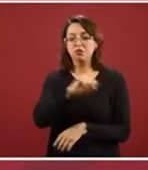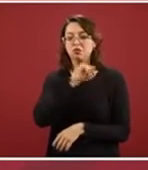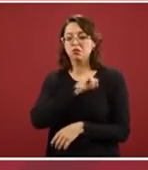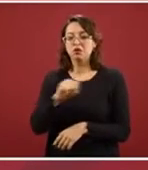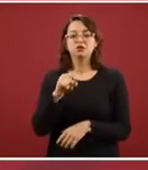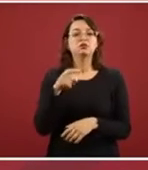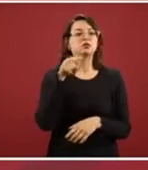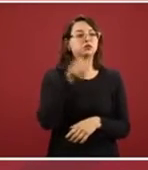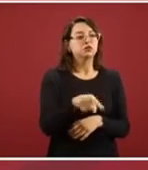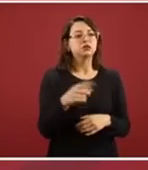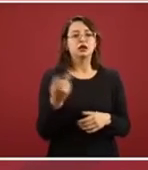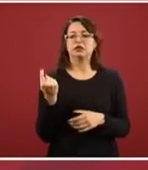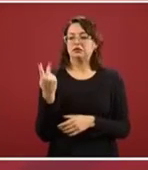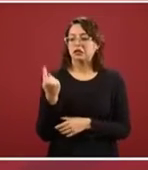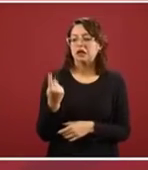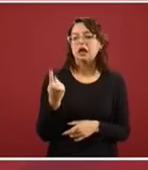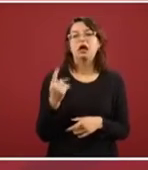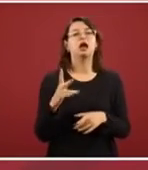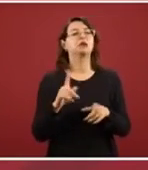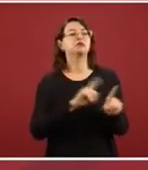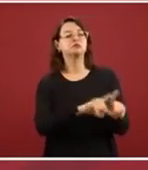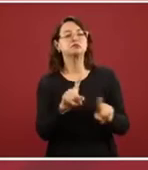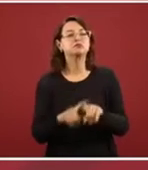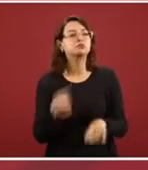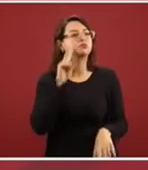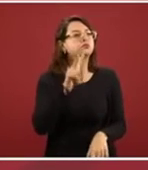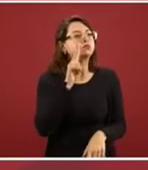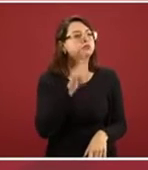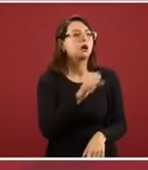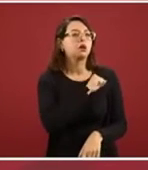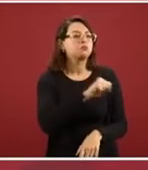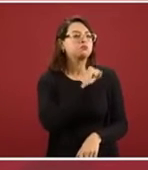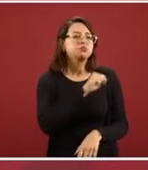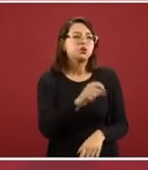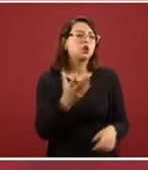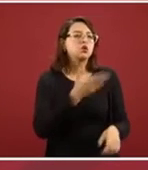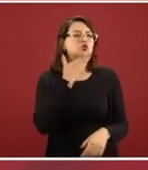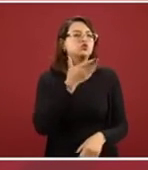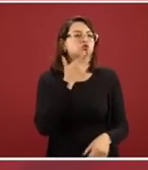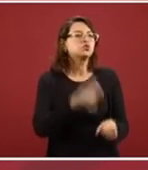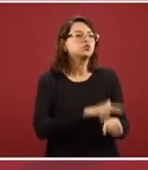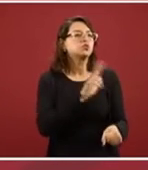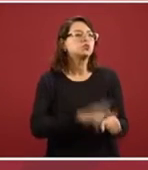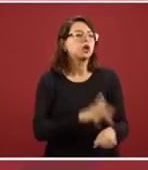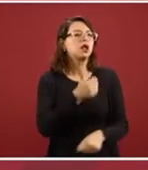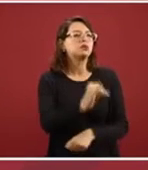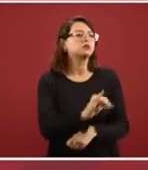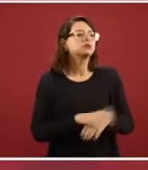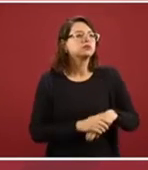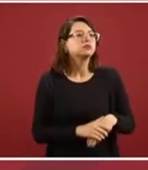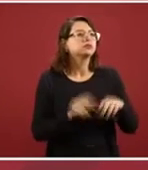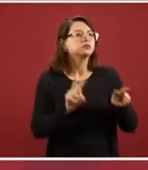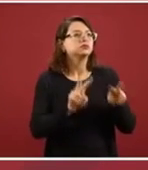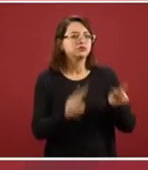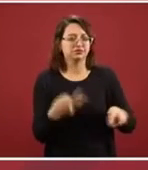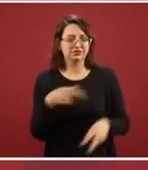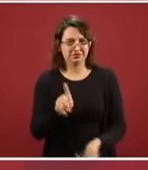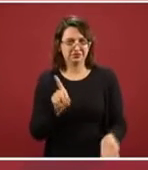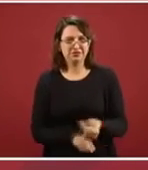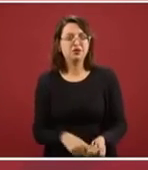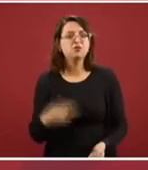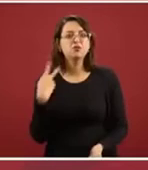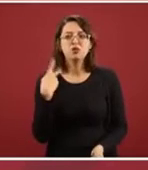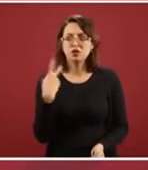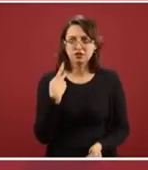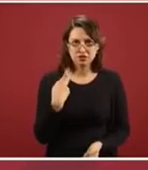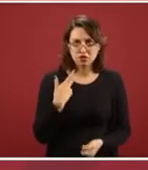series eran de delincuencia común. No había series de delincuencia de